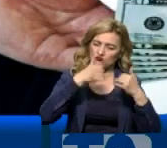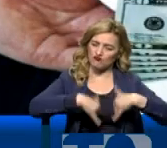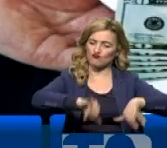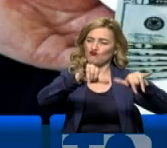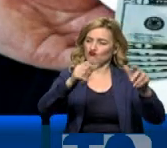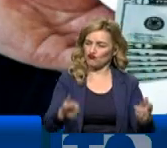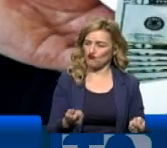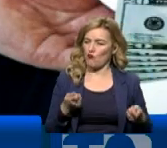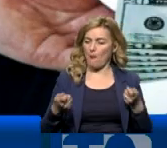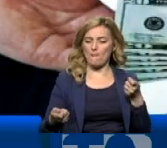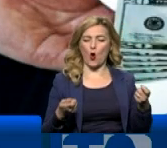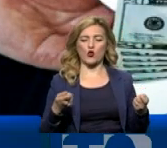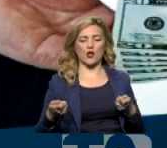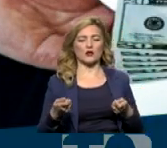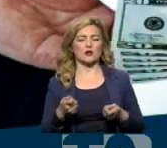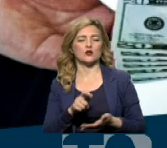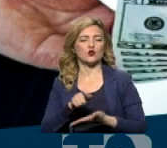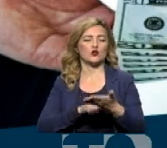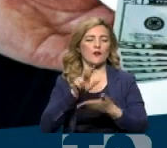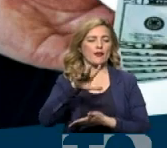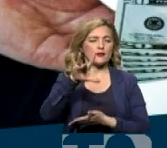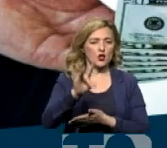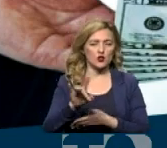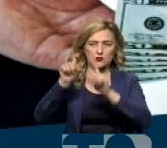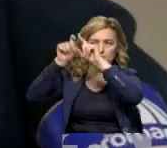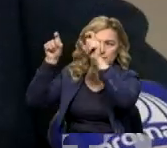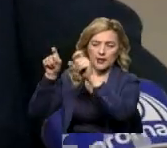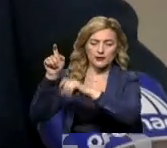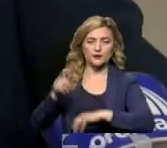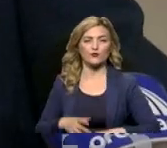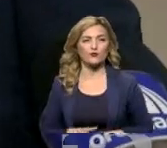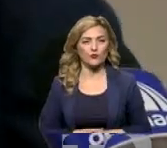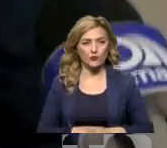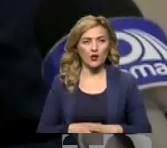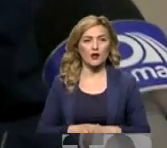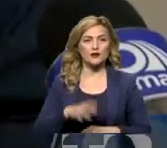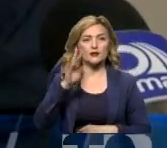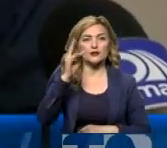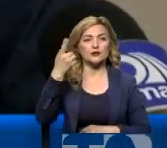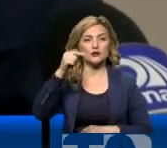de 38 contratos a las empresas aportantes.